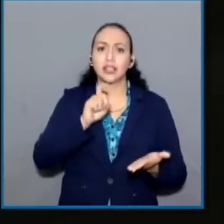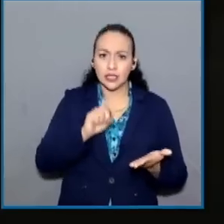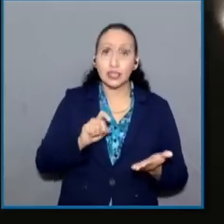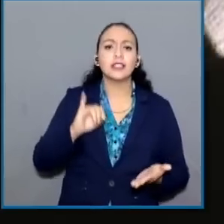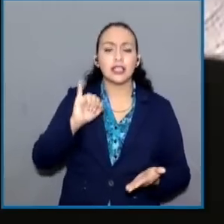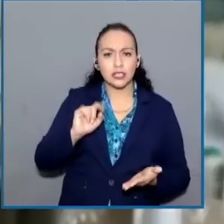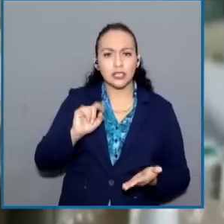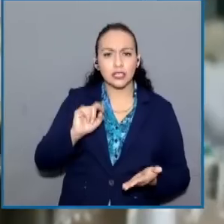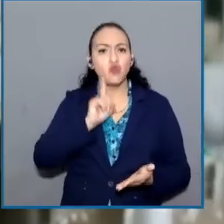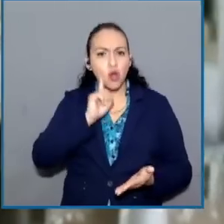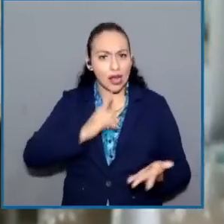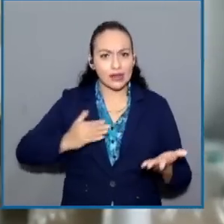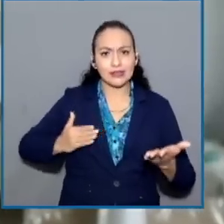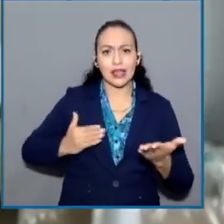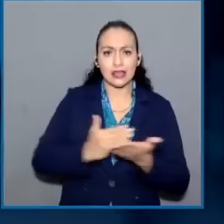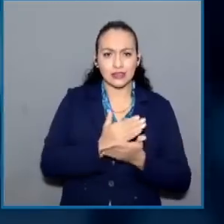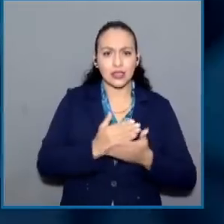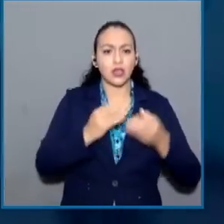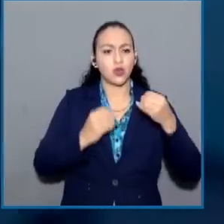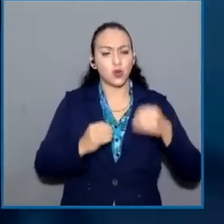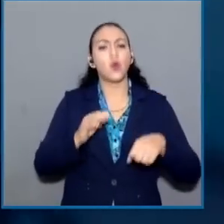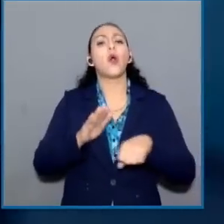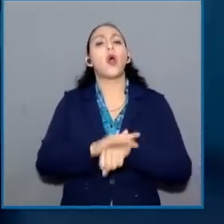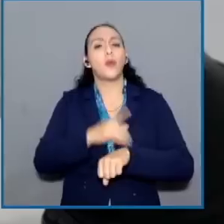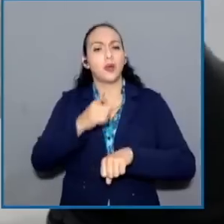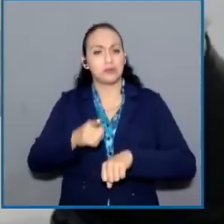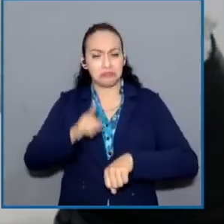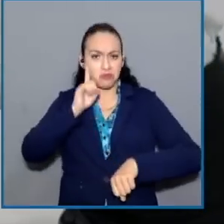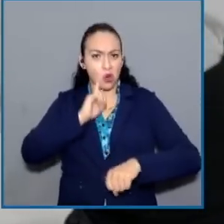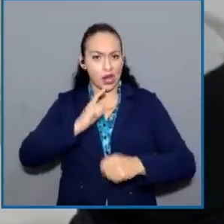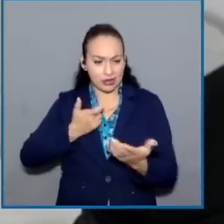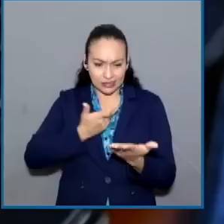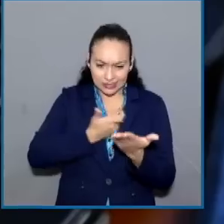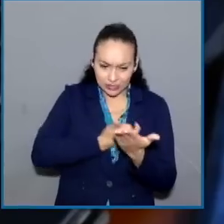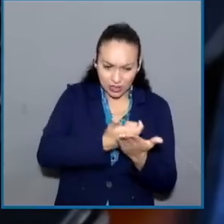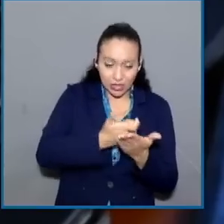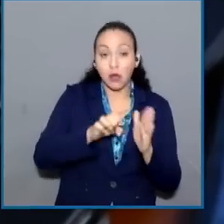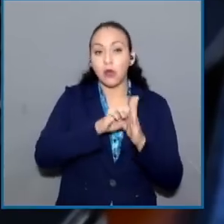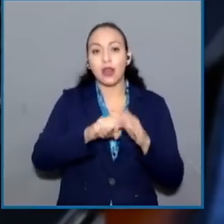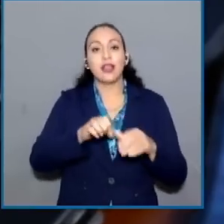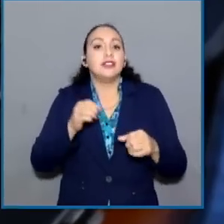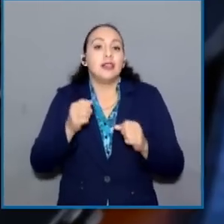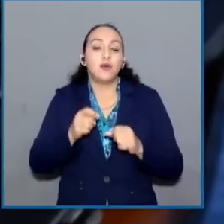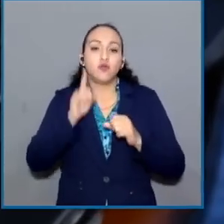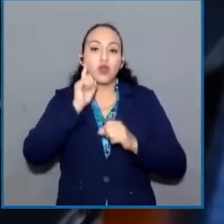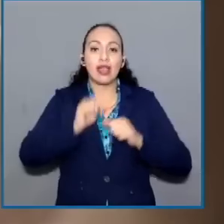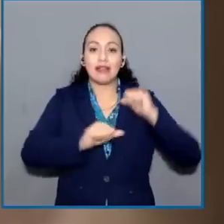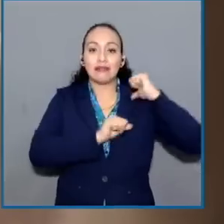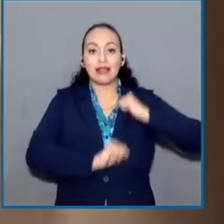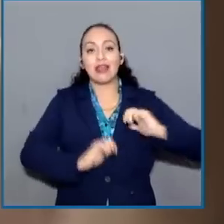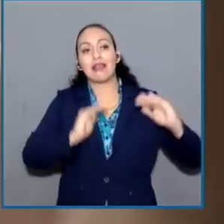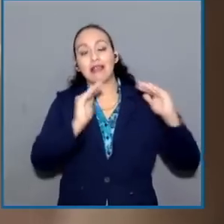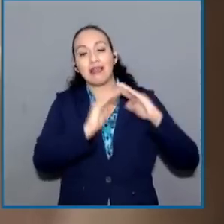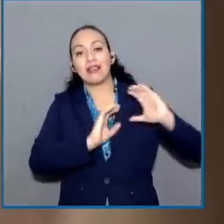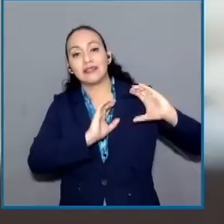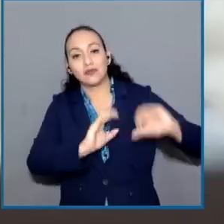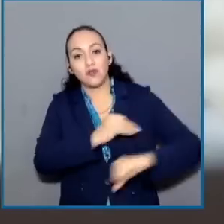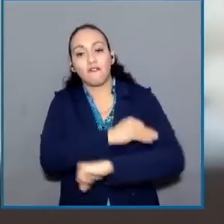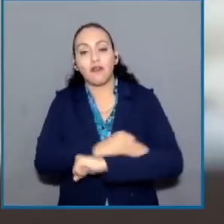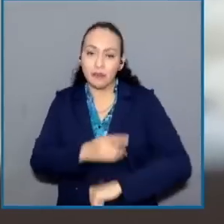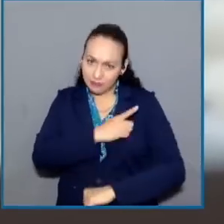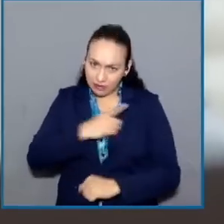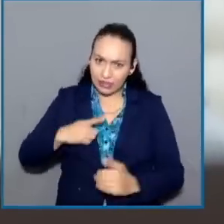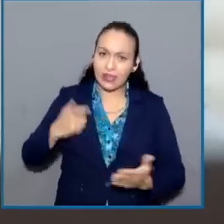embargo, hace falta ver la participación activa de mujeres en puestos de decisión y no simplemente representar un número para cumplir con las